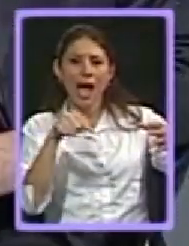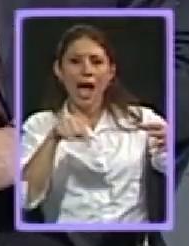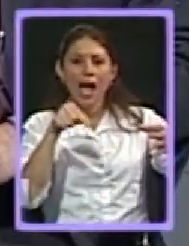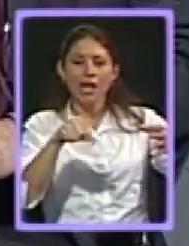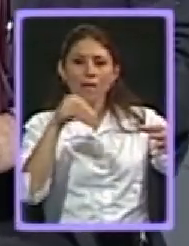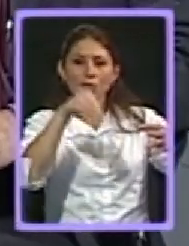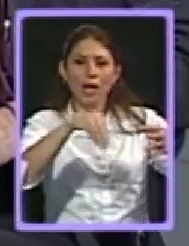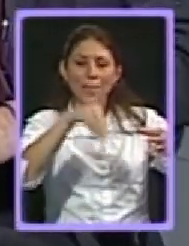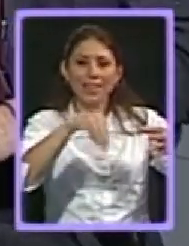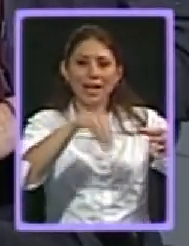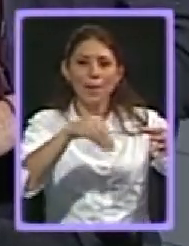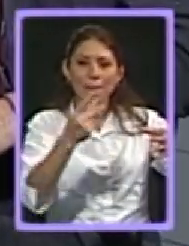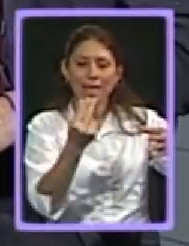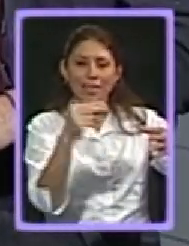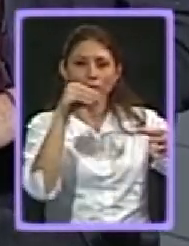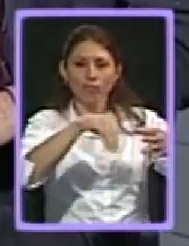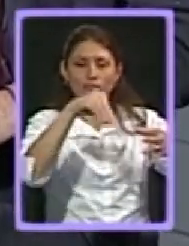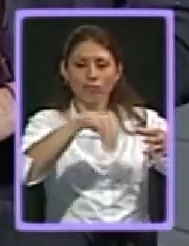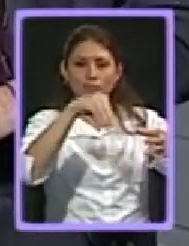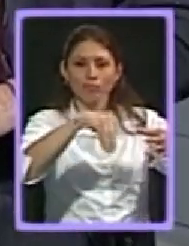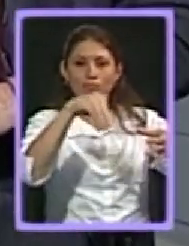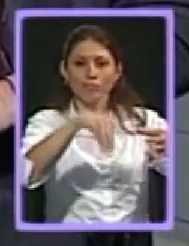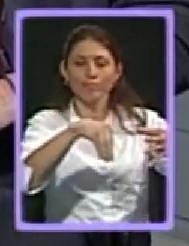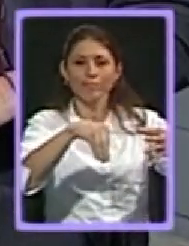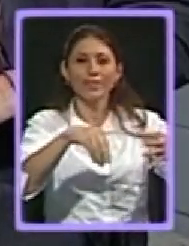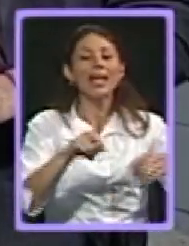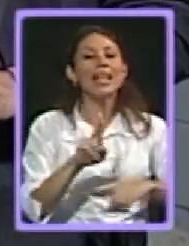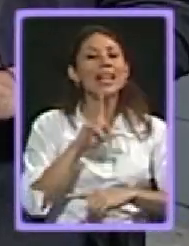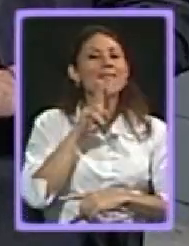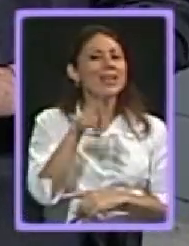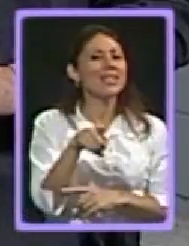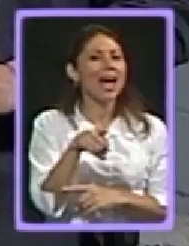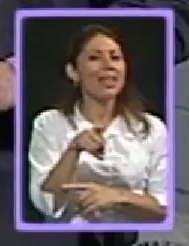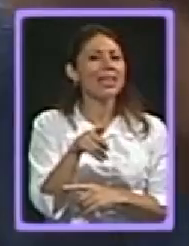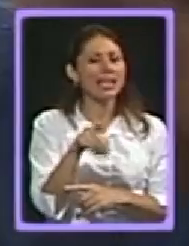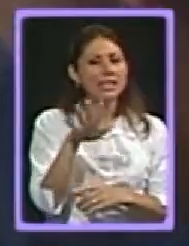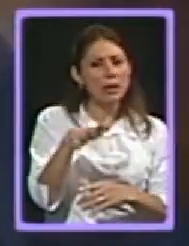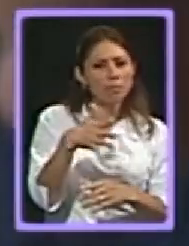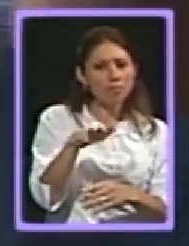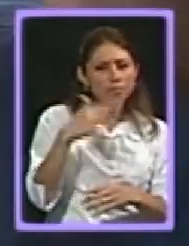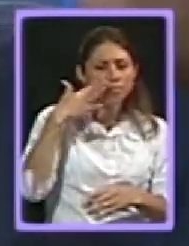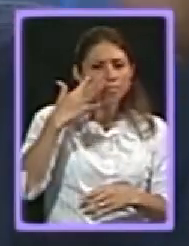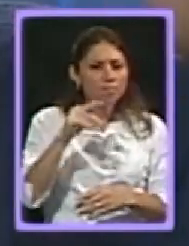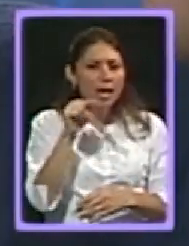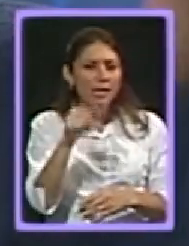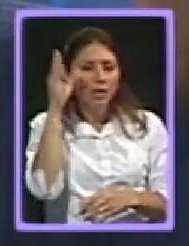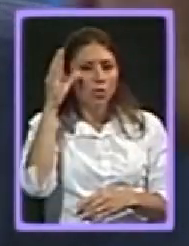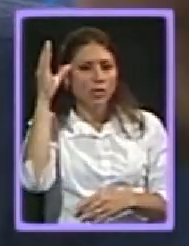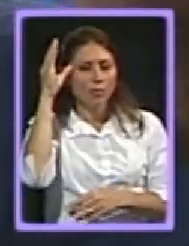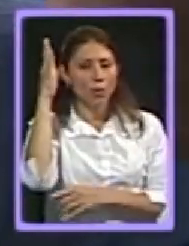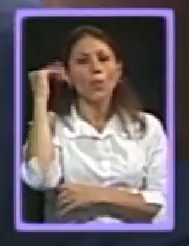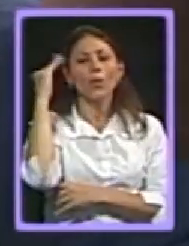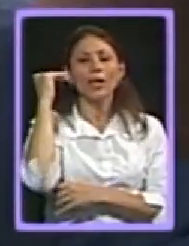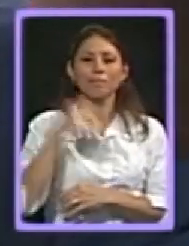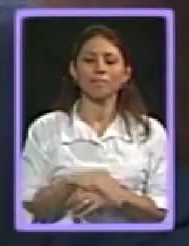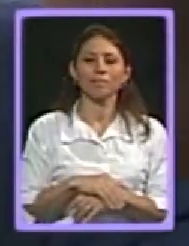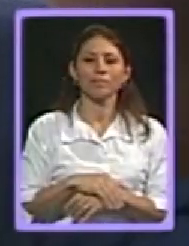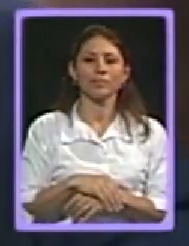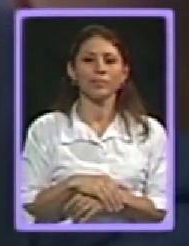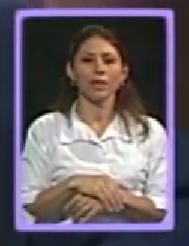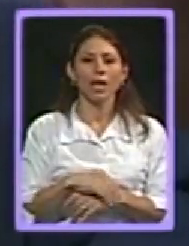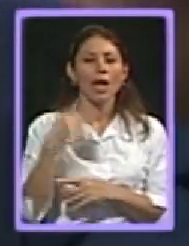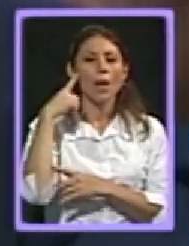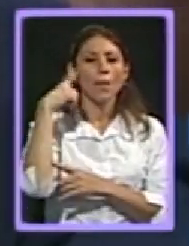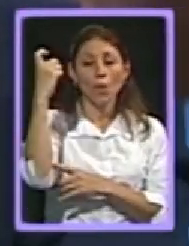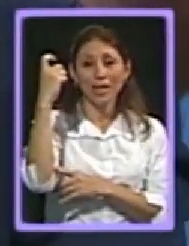plata. Y la verdad que no dista mucho de ese concepto. ¿Por qué no dista mucho de ese concepto? Porque